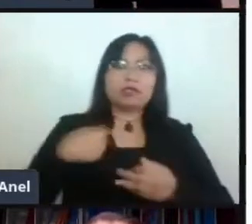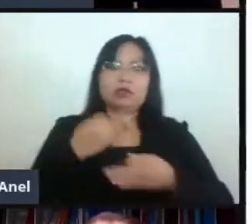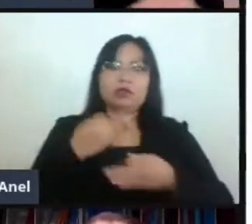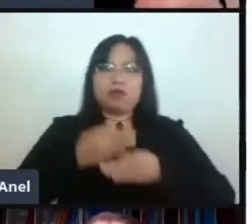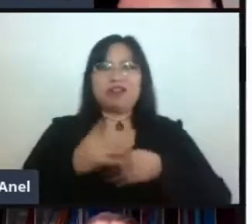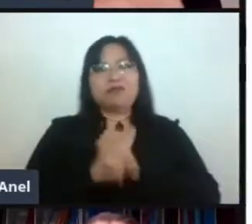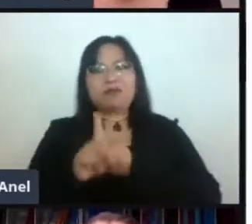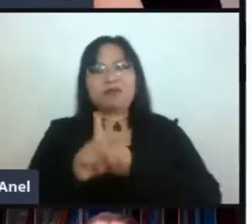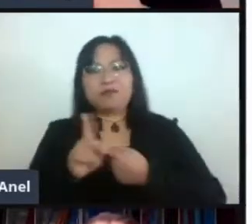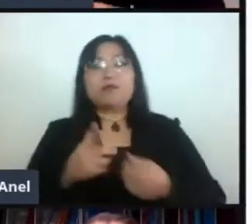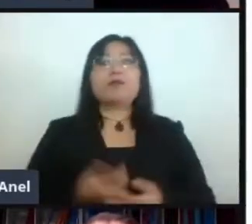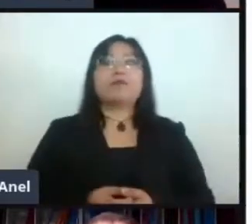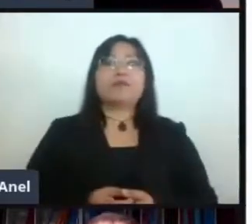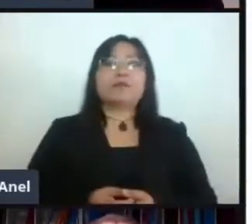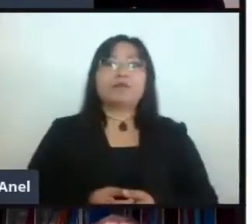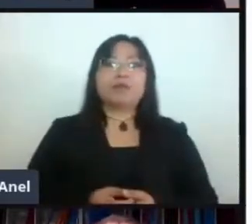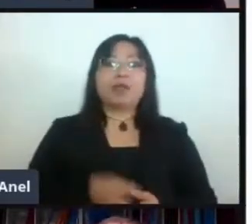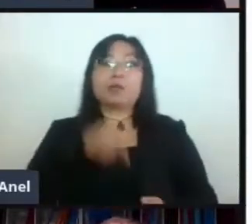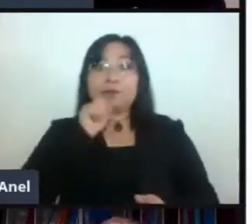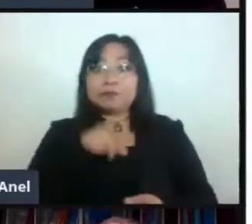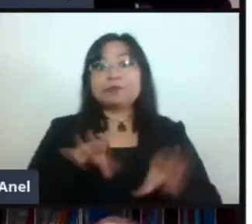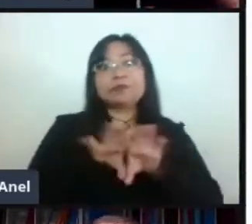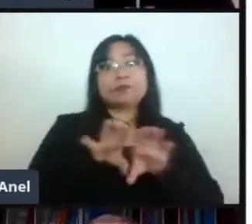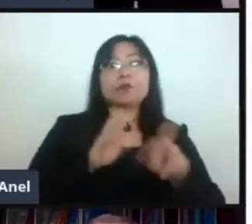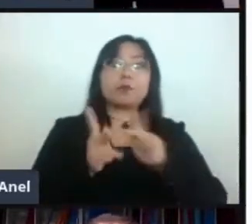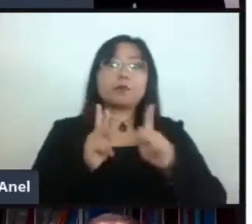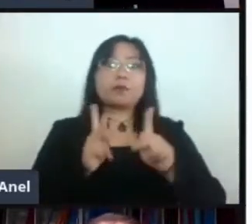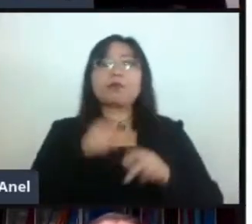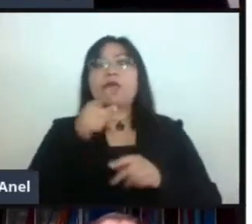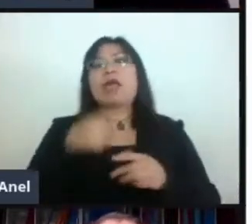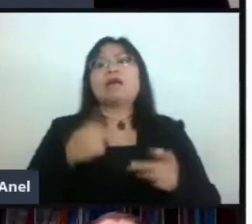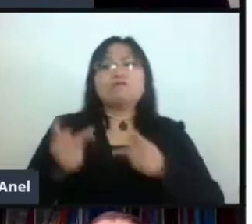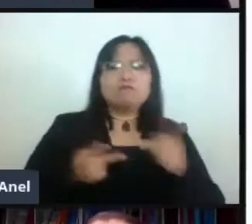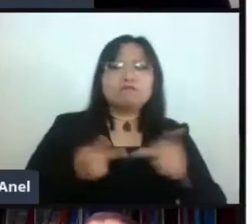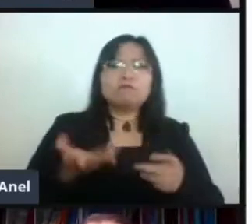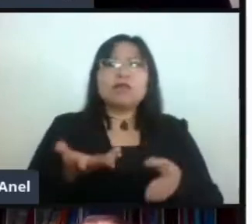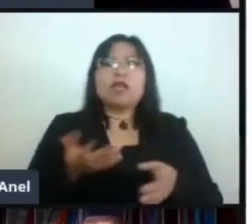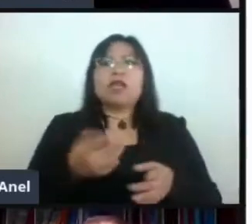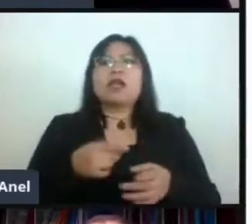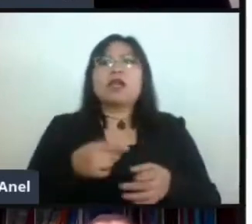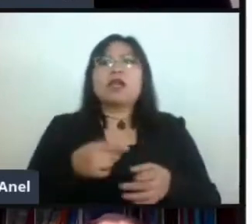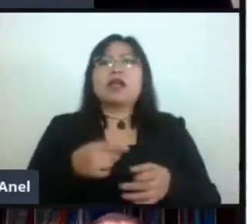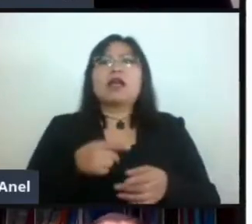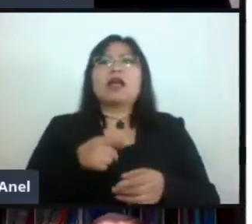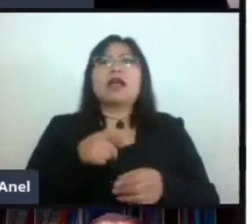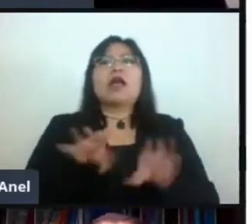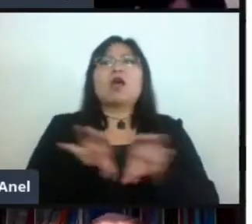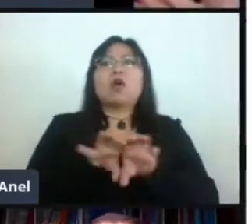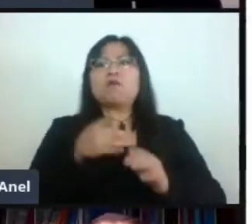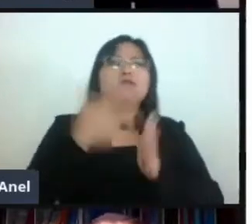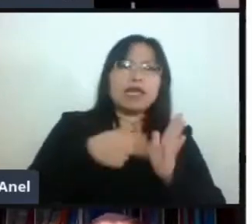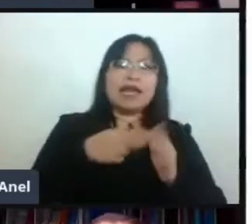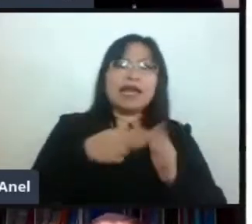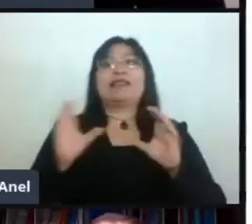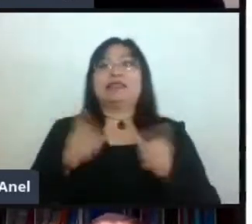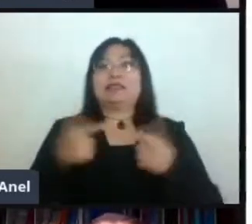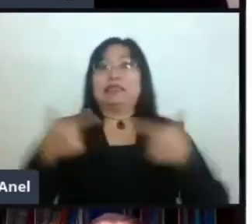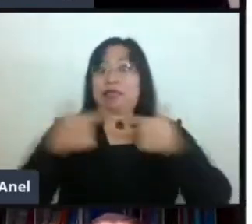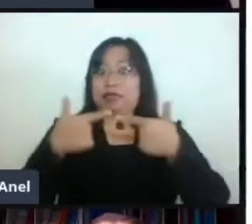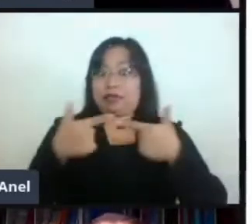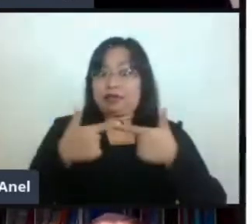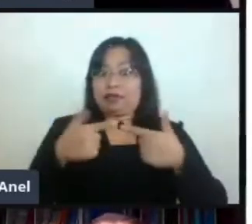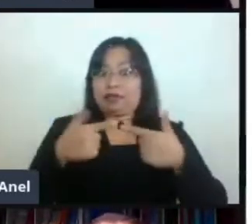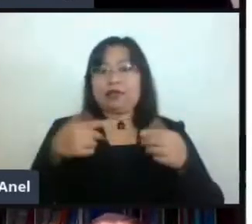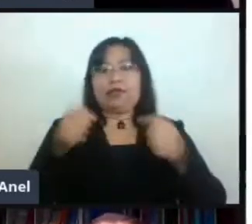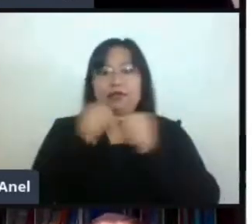parte práctica usando nuestras herramientas, desde Classroom, la herramienta que nos permite ver el tema de rúbricas.